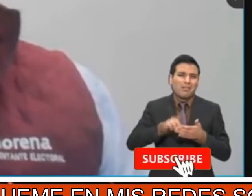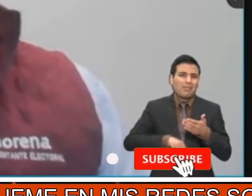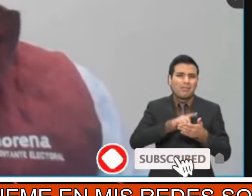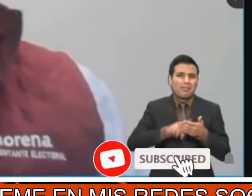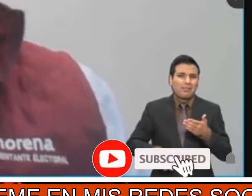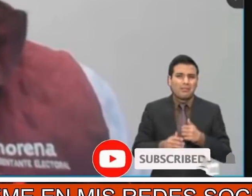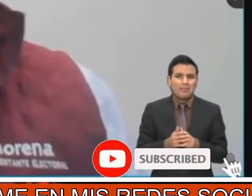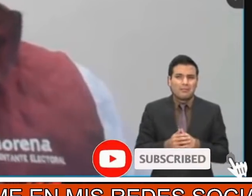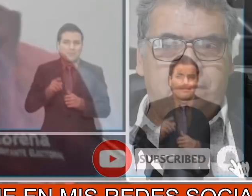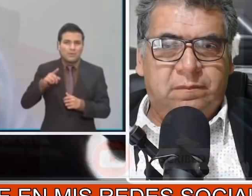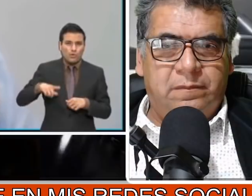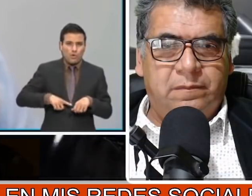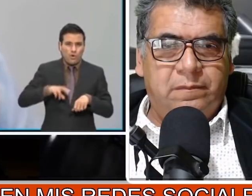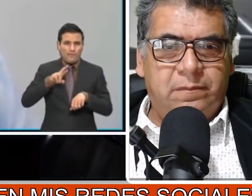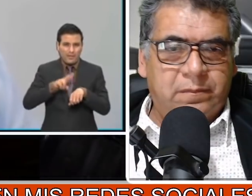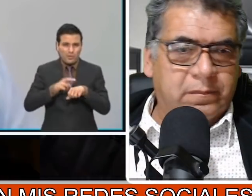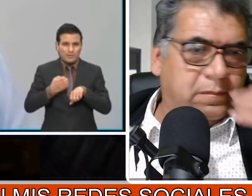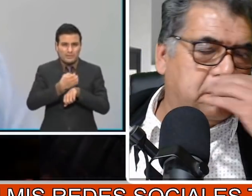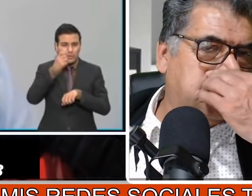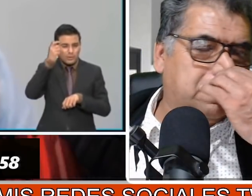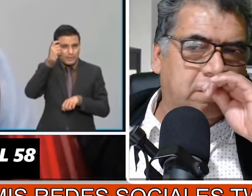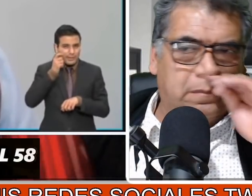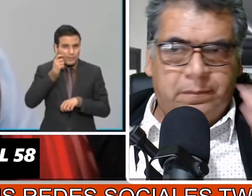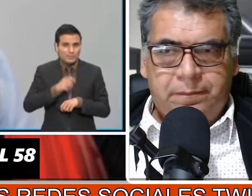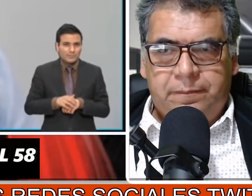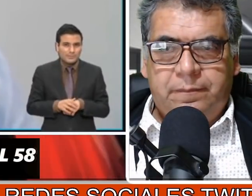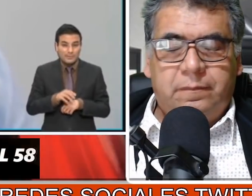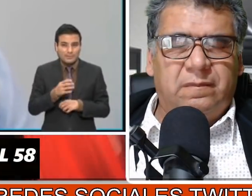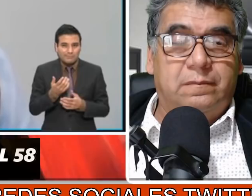candidatura al gobierno del estado de Guerrero por